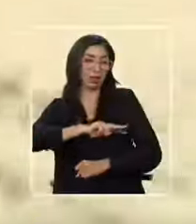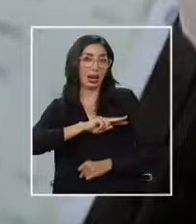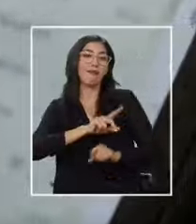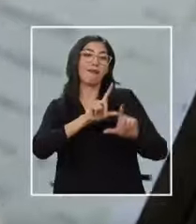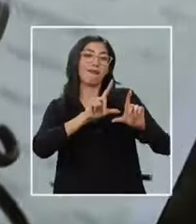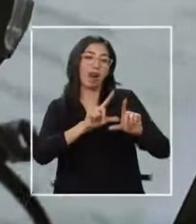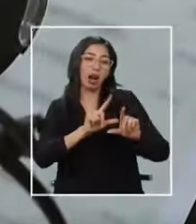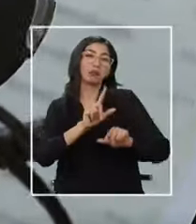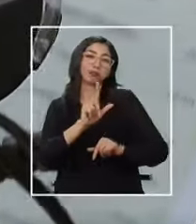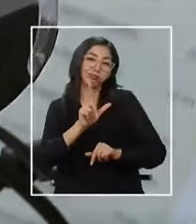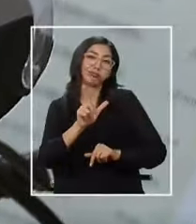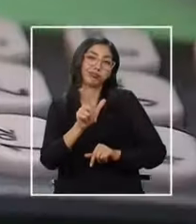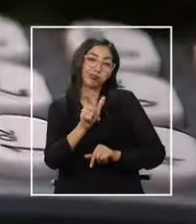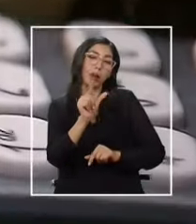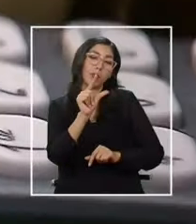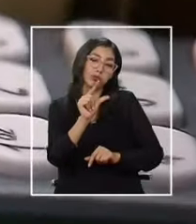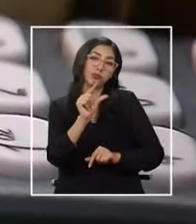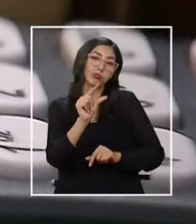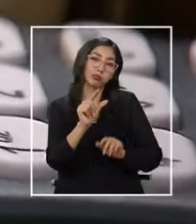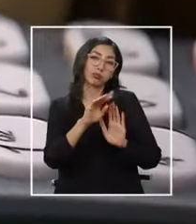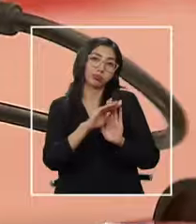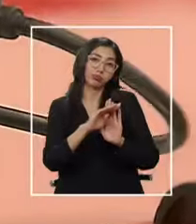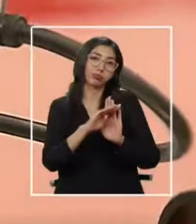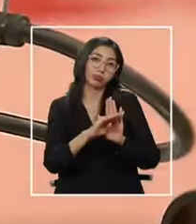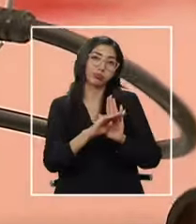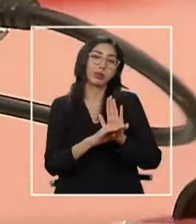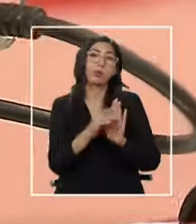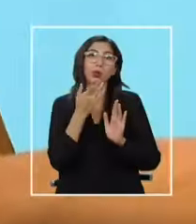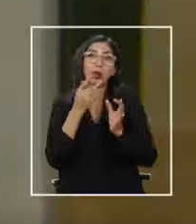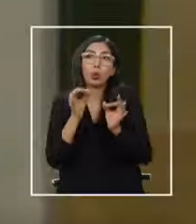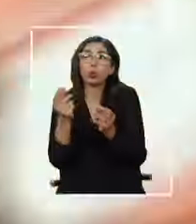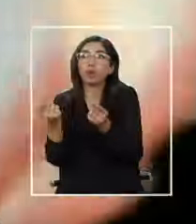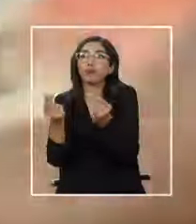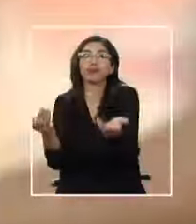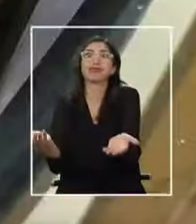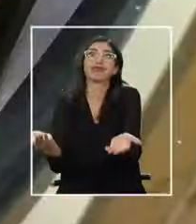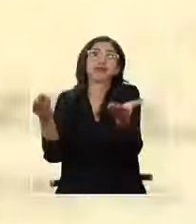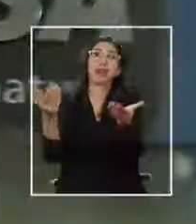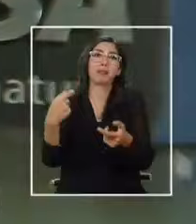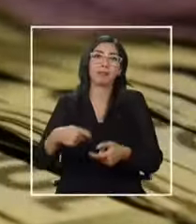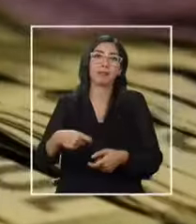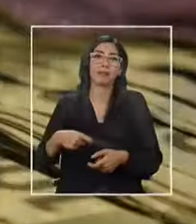ritmo más cauteloso debido al inesperado aumento de la inflación.